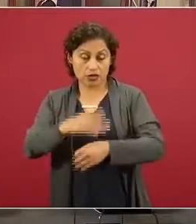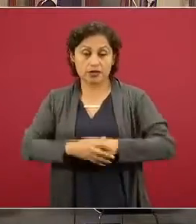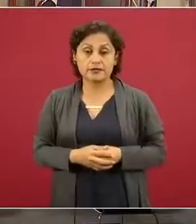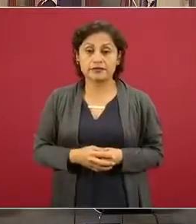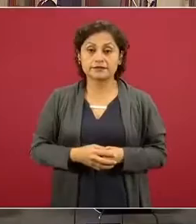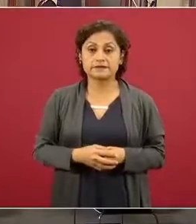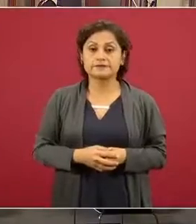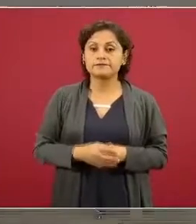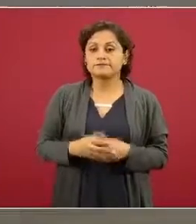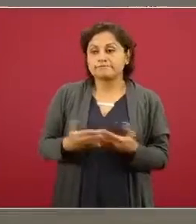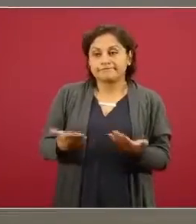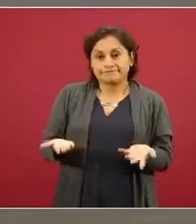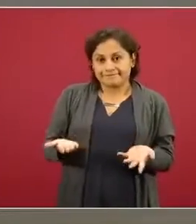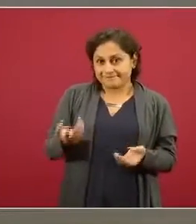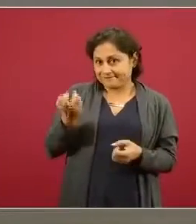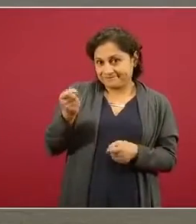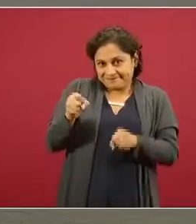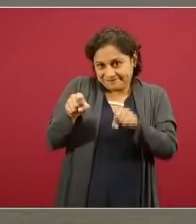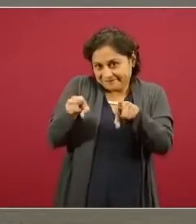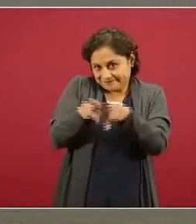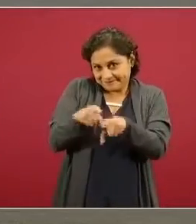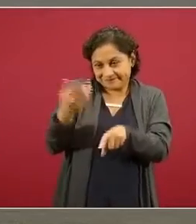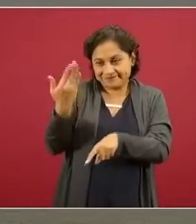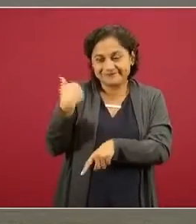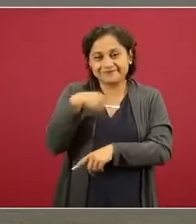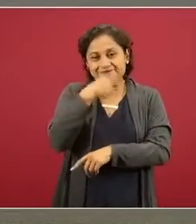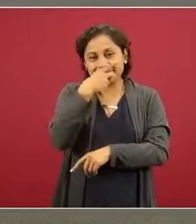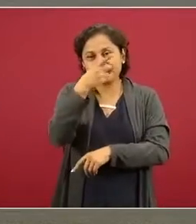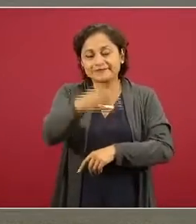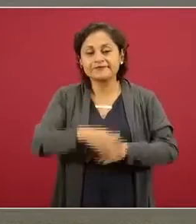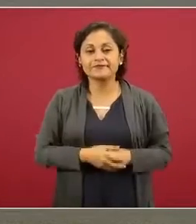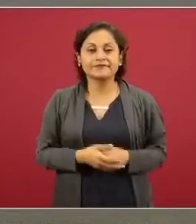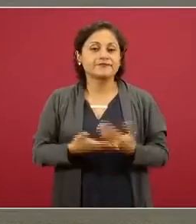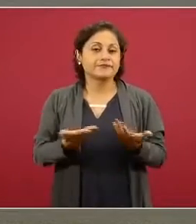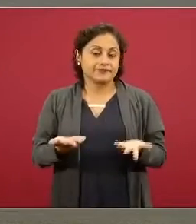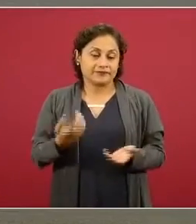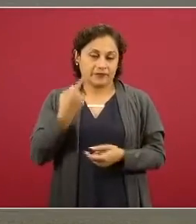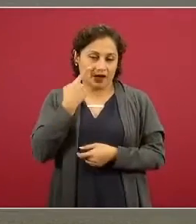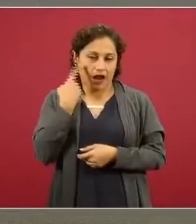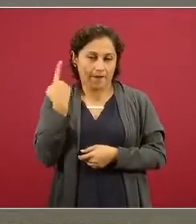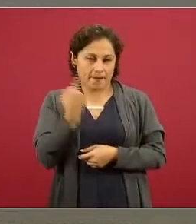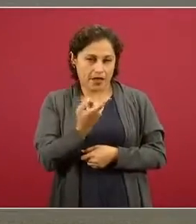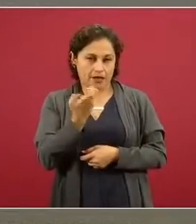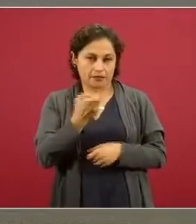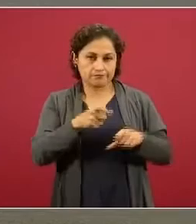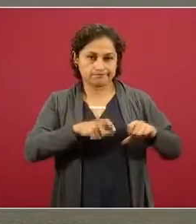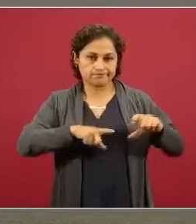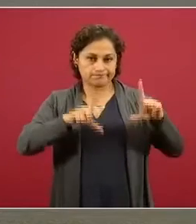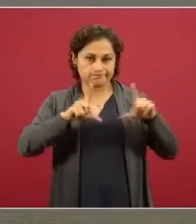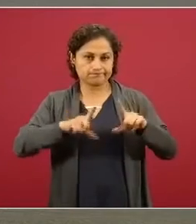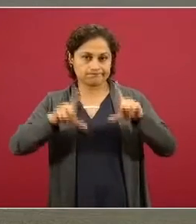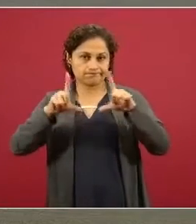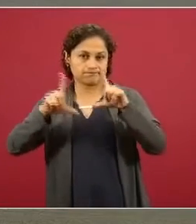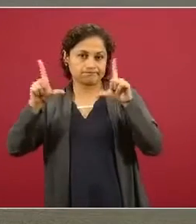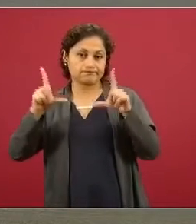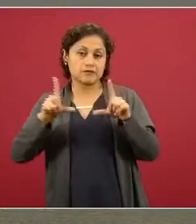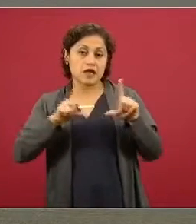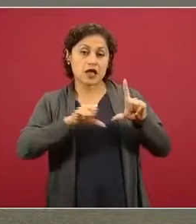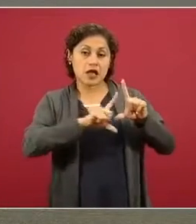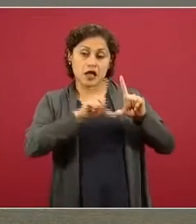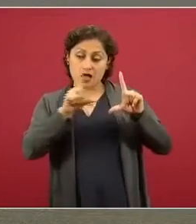Pues es justo, es el mismo tema, ¿no? Creemos, y como pueden ver es muy heterogéneo,